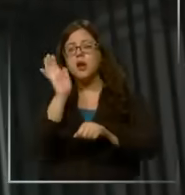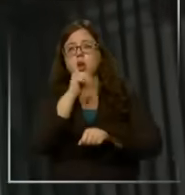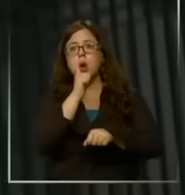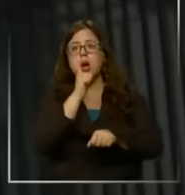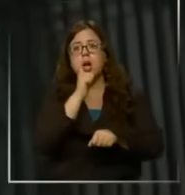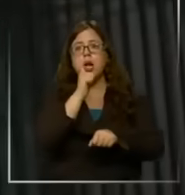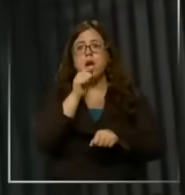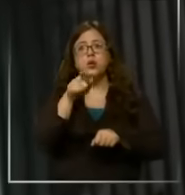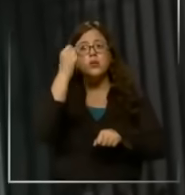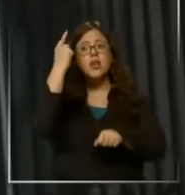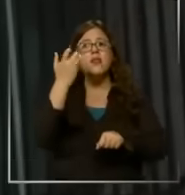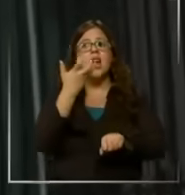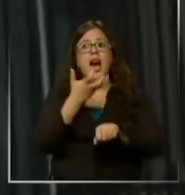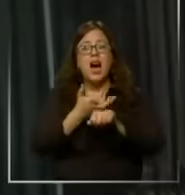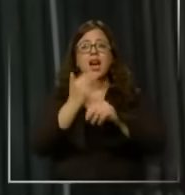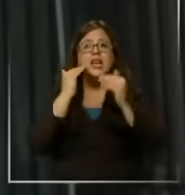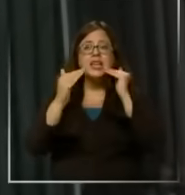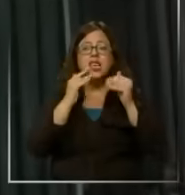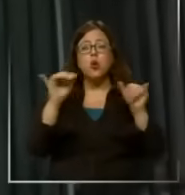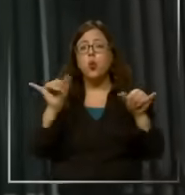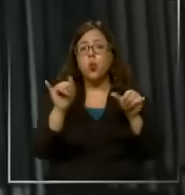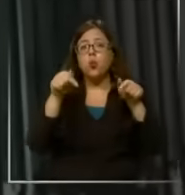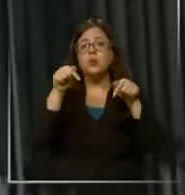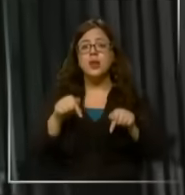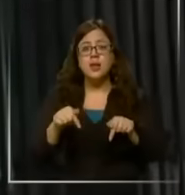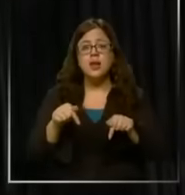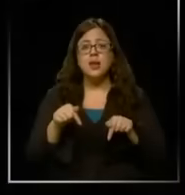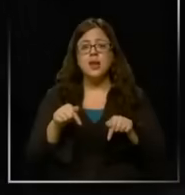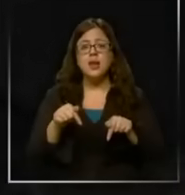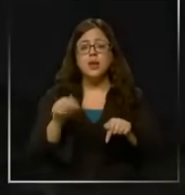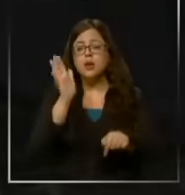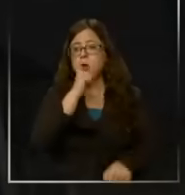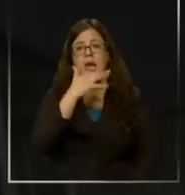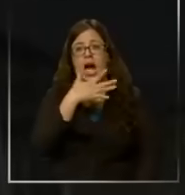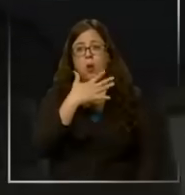sabes, uno tiene niño, bebé aquí. Y no tenemos agua.